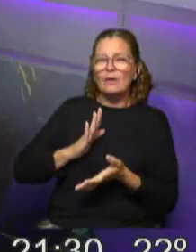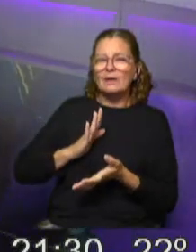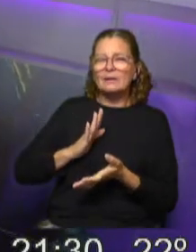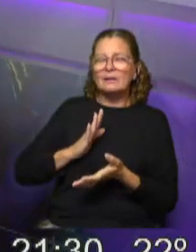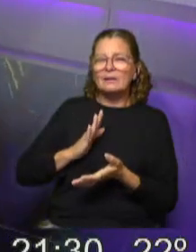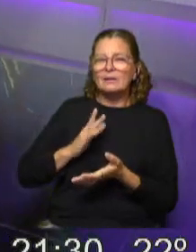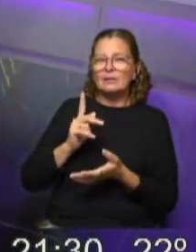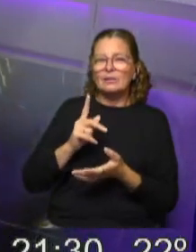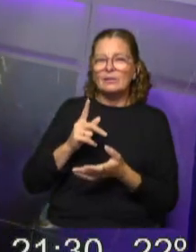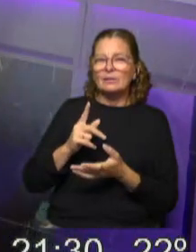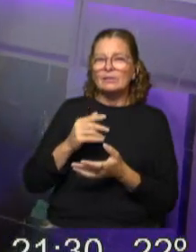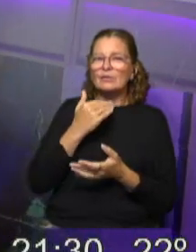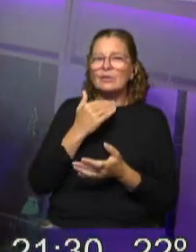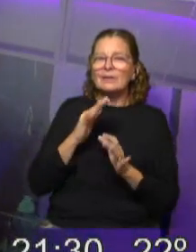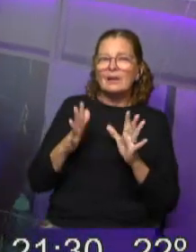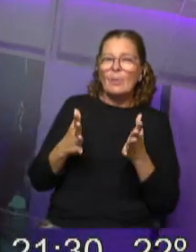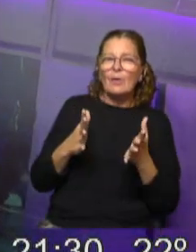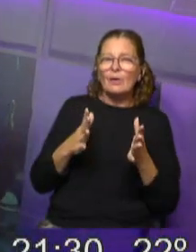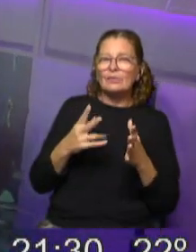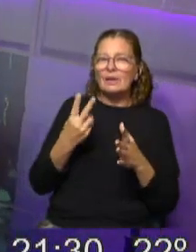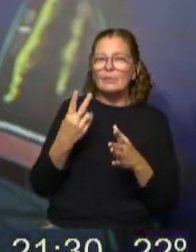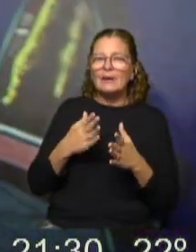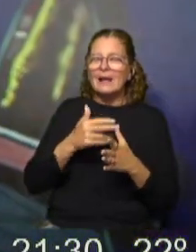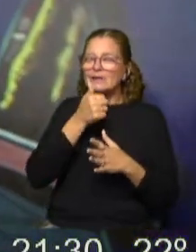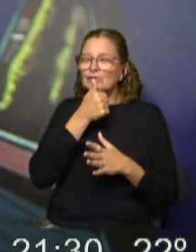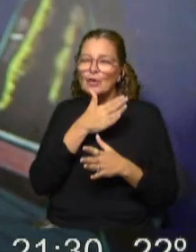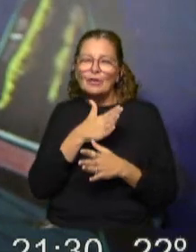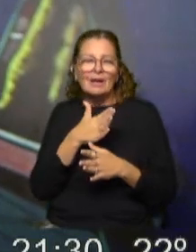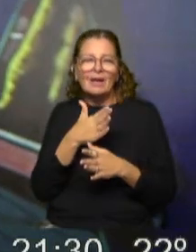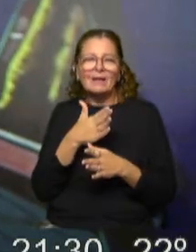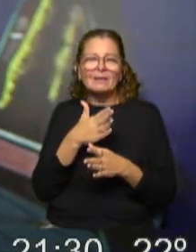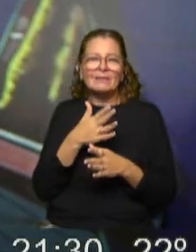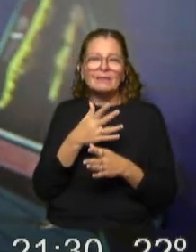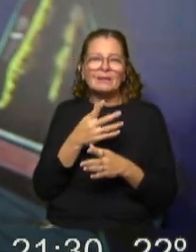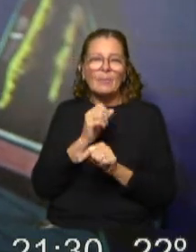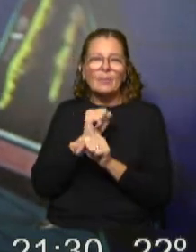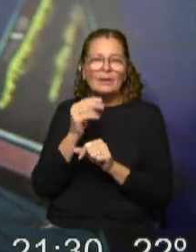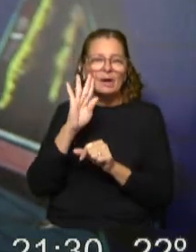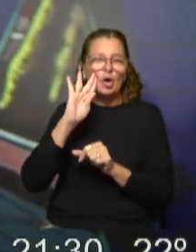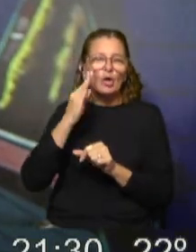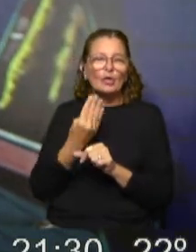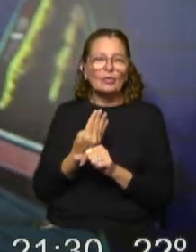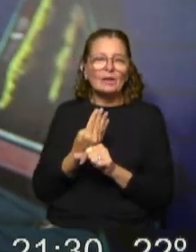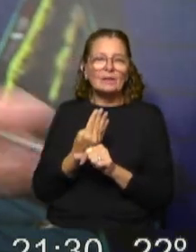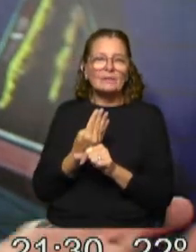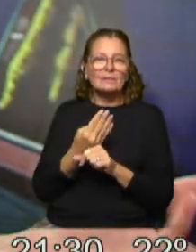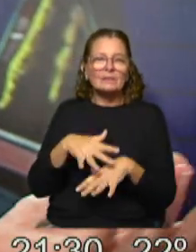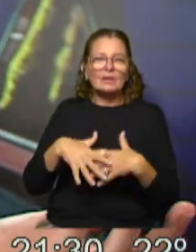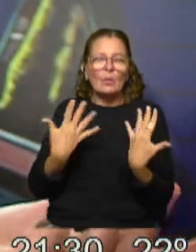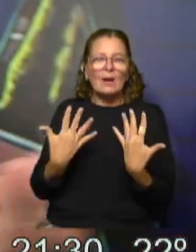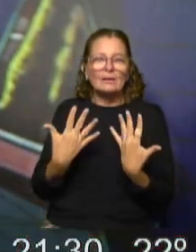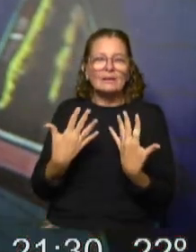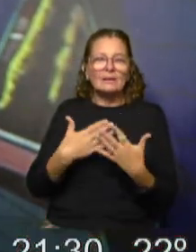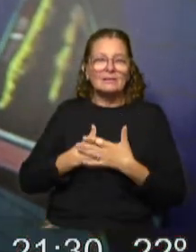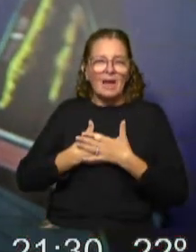ni siquiera es como un amor, ¿no? Es como historias que uno puede reconocer de cualquier tipo